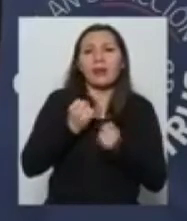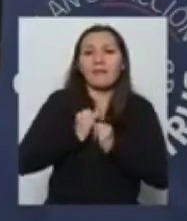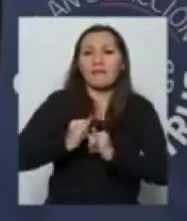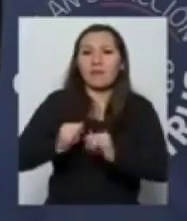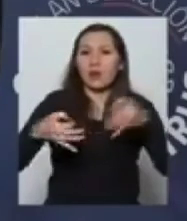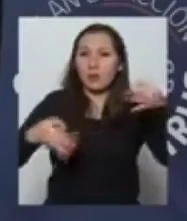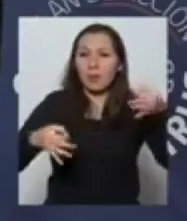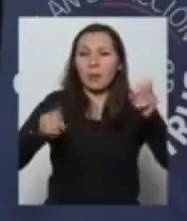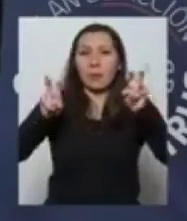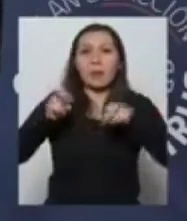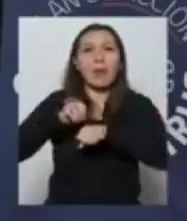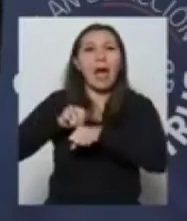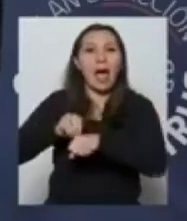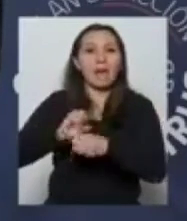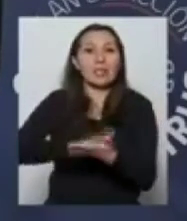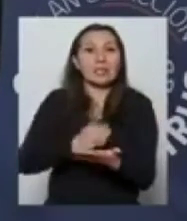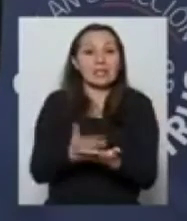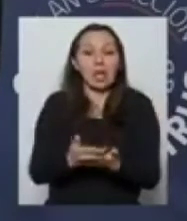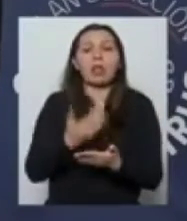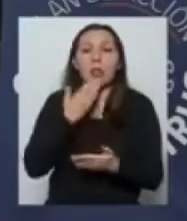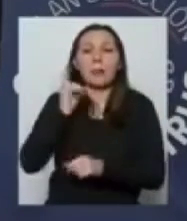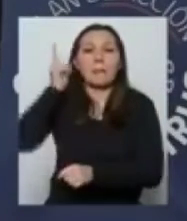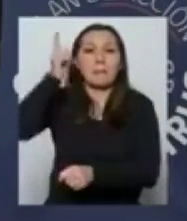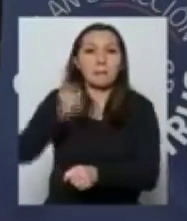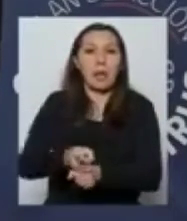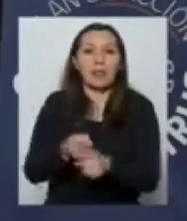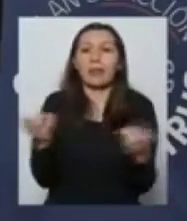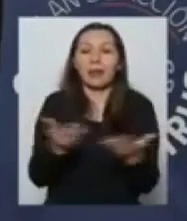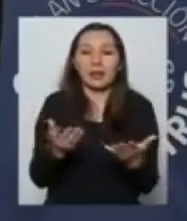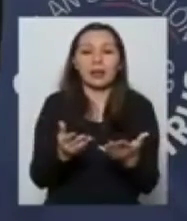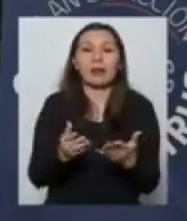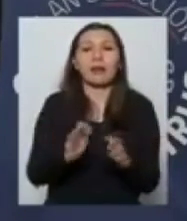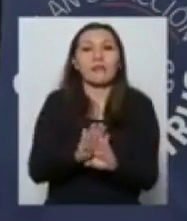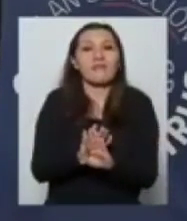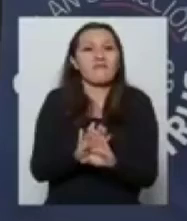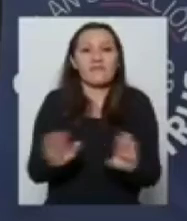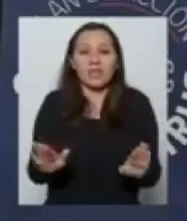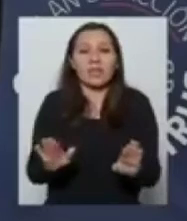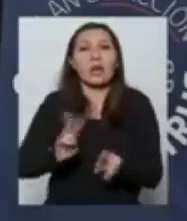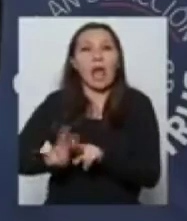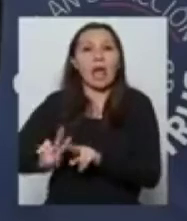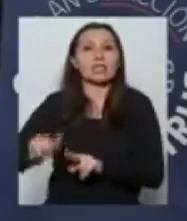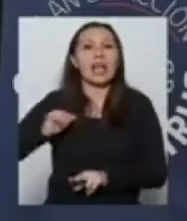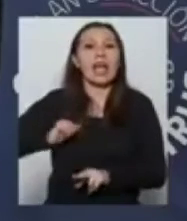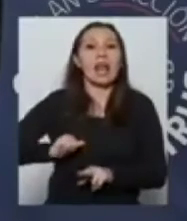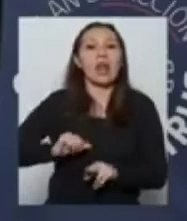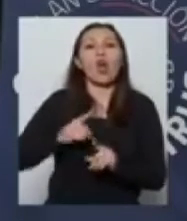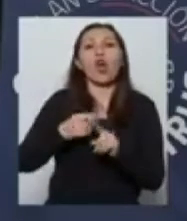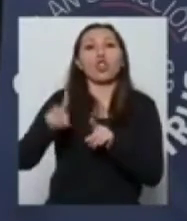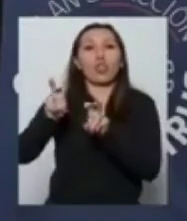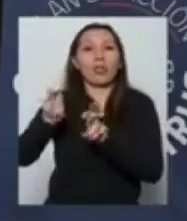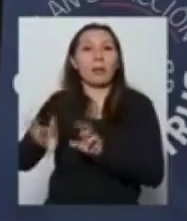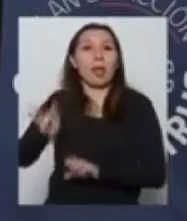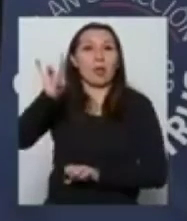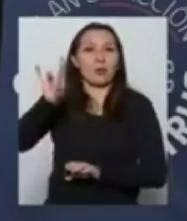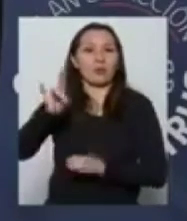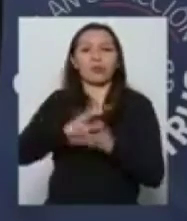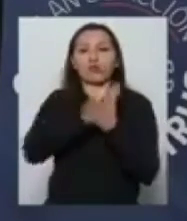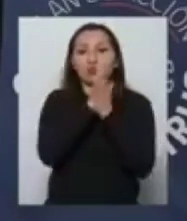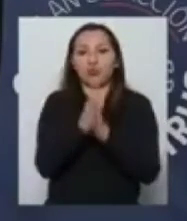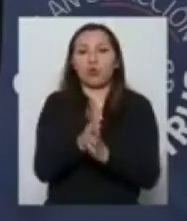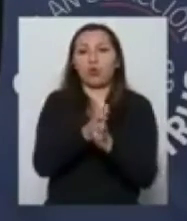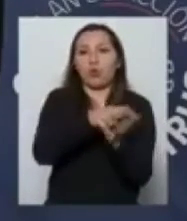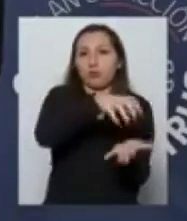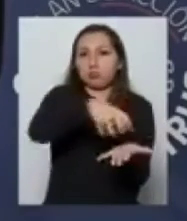la alerta sanitaria, se instruyó que se dejaran de hacer cirugías electivas en todos